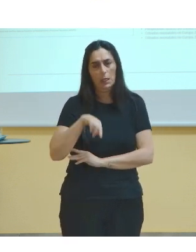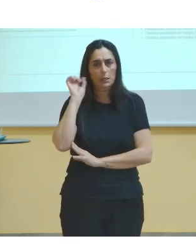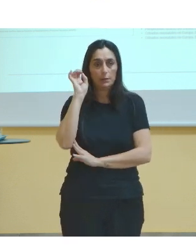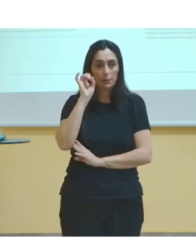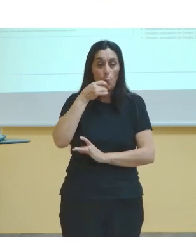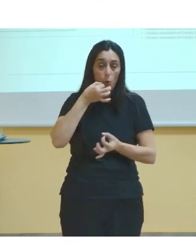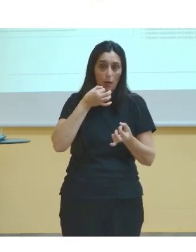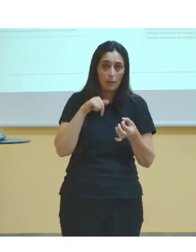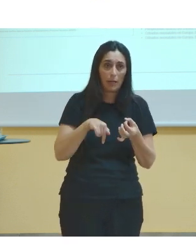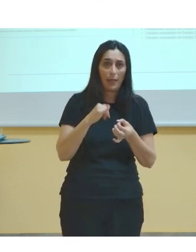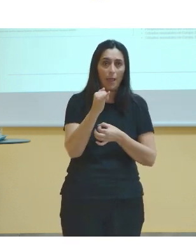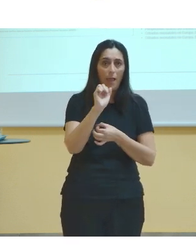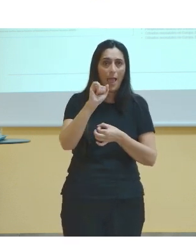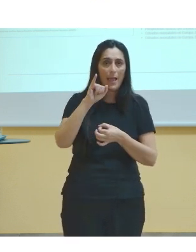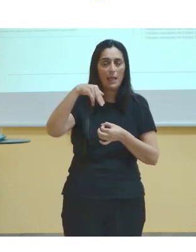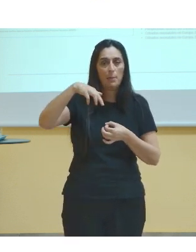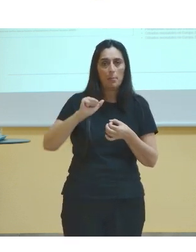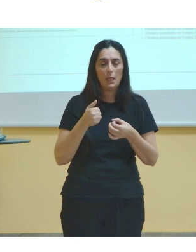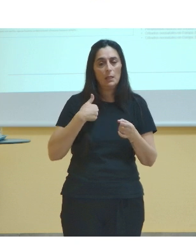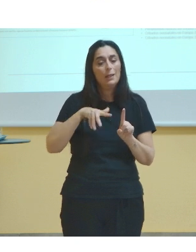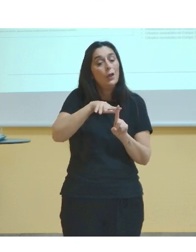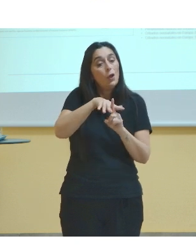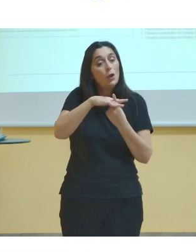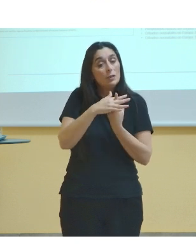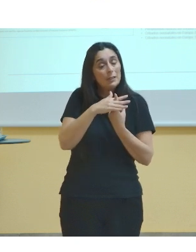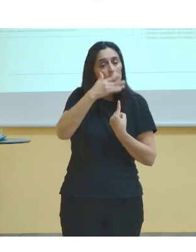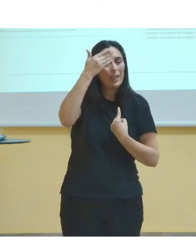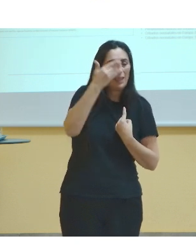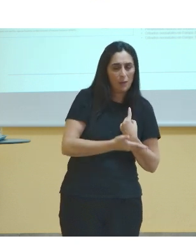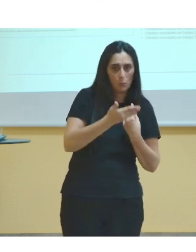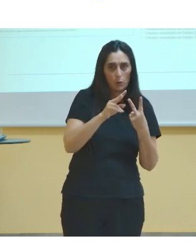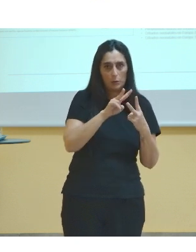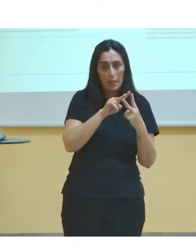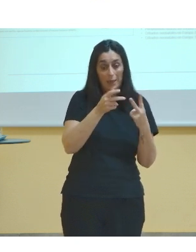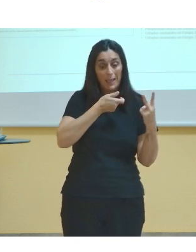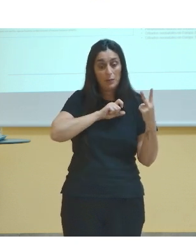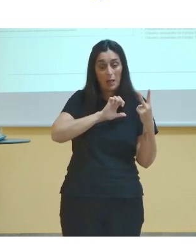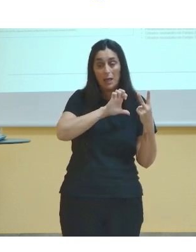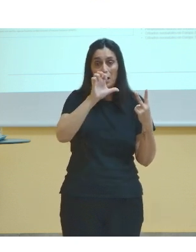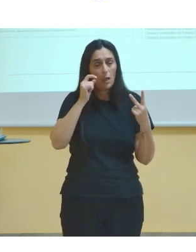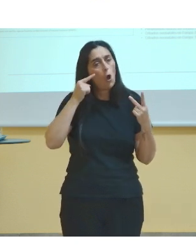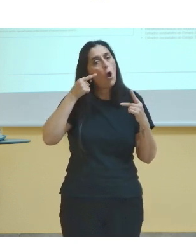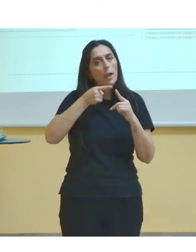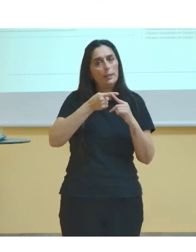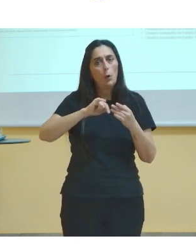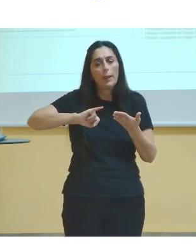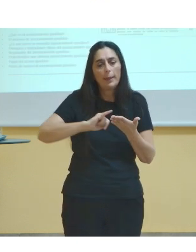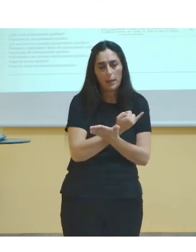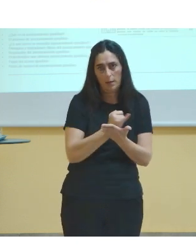pues explicamos el contexto de la importancia y el contexto español y europeo del cribado, ¿no?